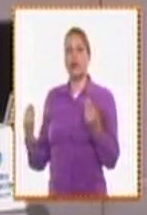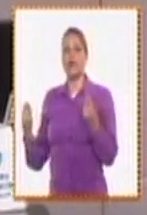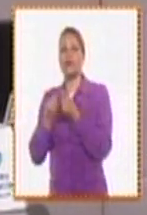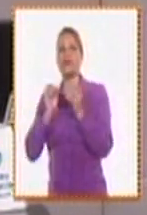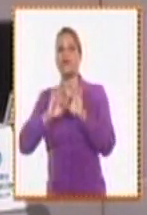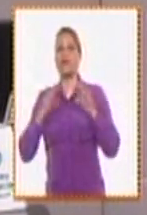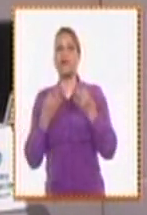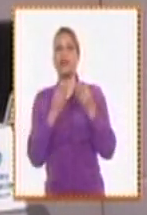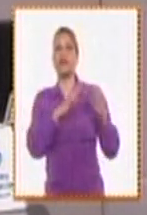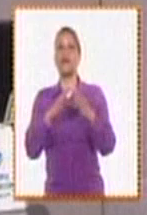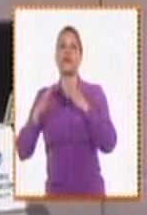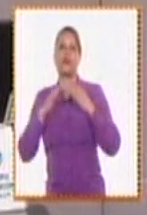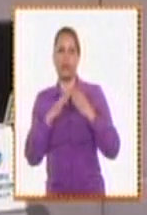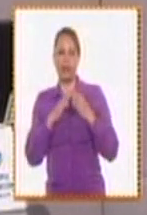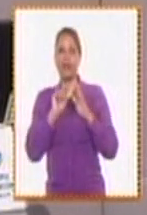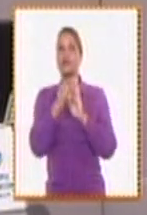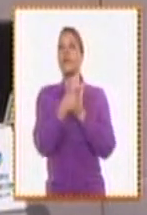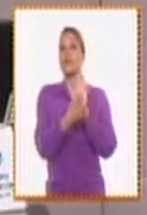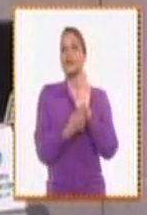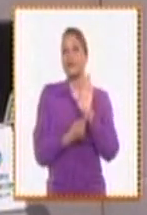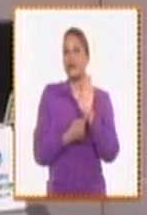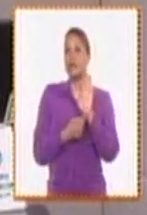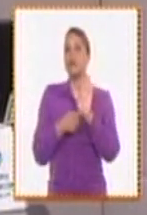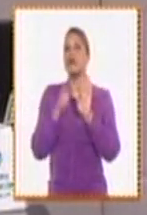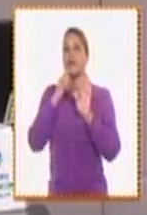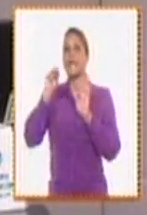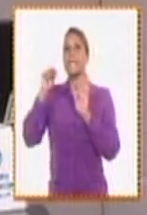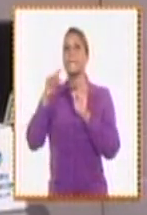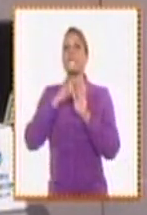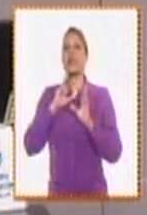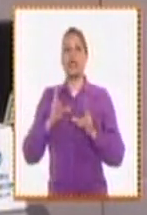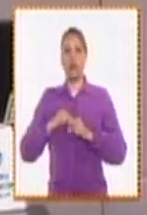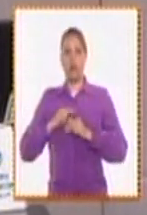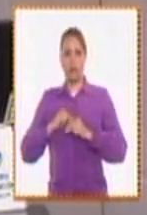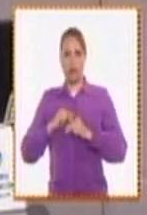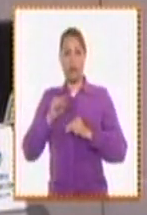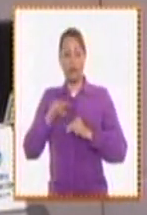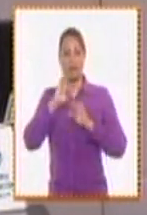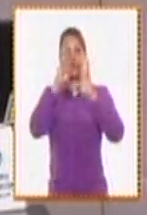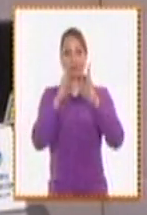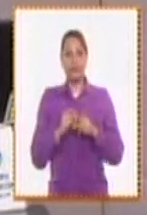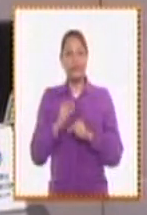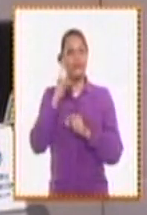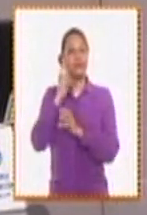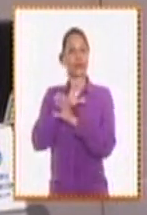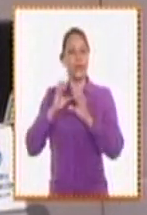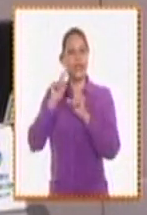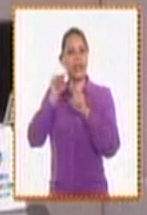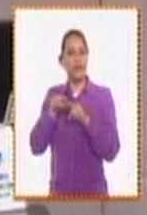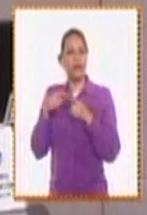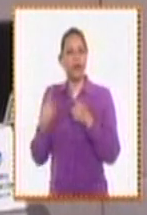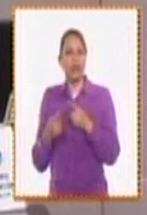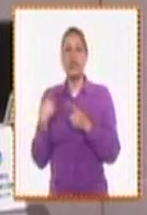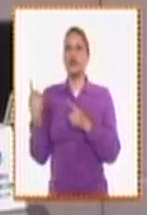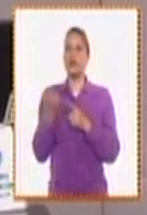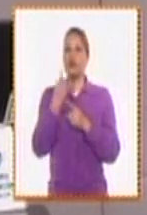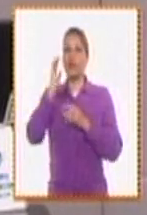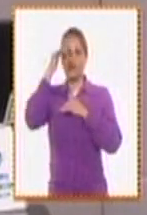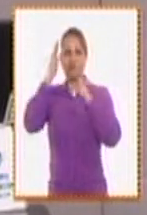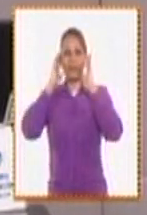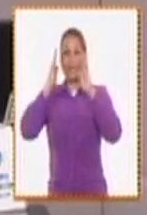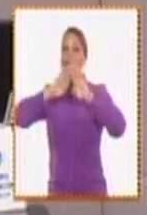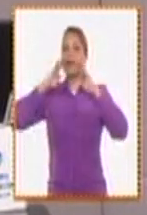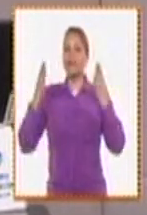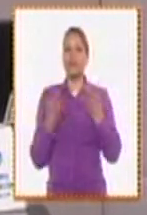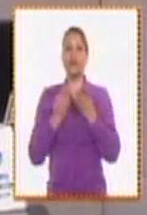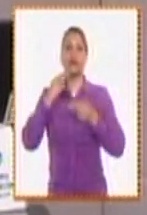No es por gusto, que es un principio pedagógico. Y es por eso que en estos resultados científicos nosotros estamos abocados en todo lo que hemos